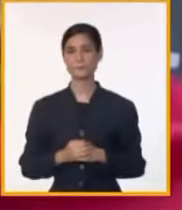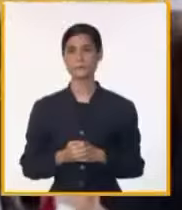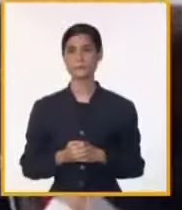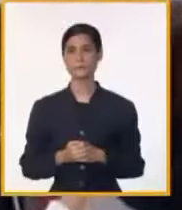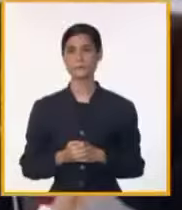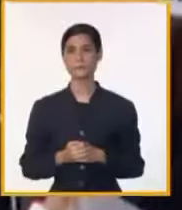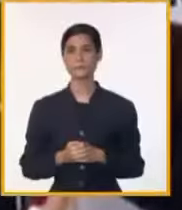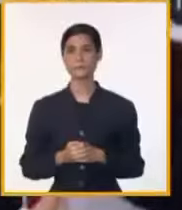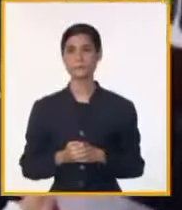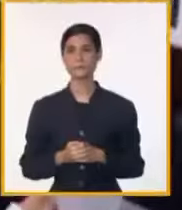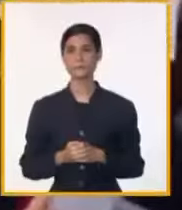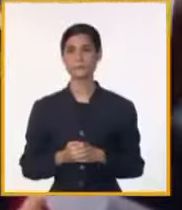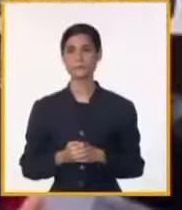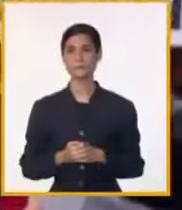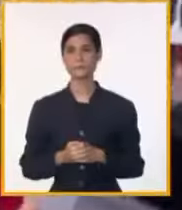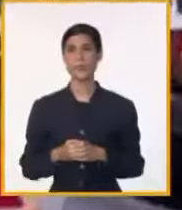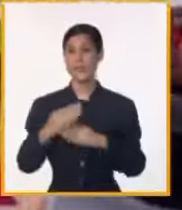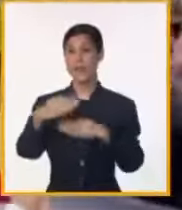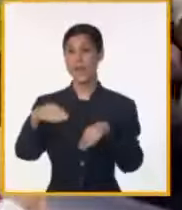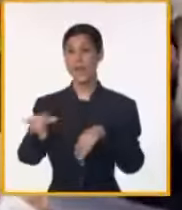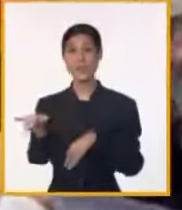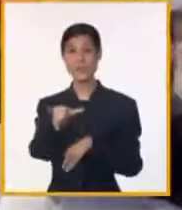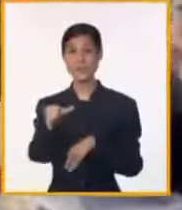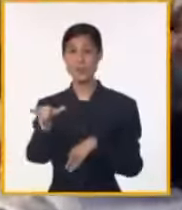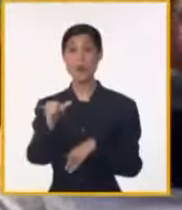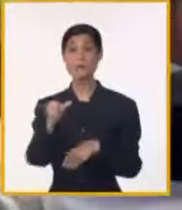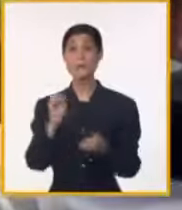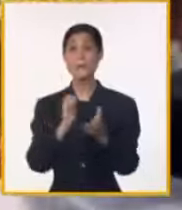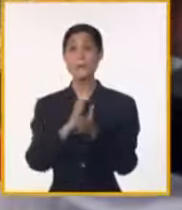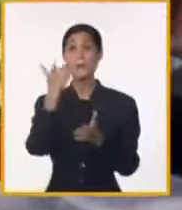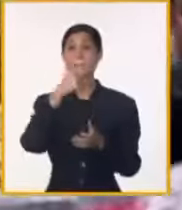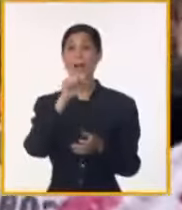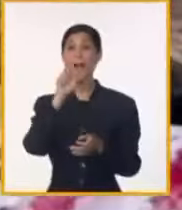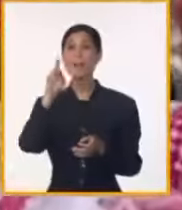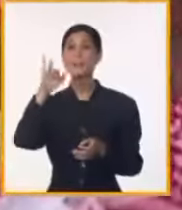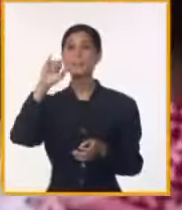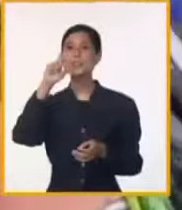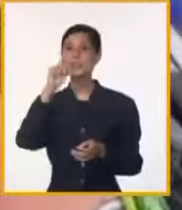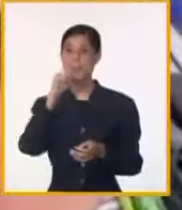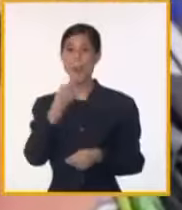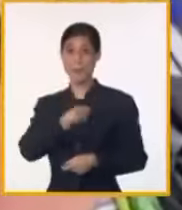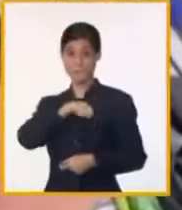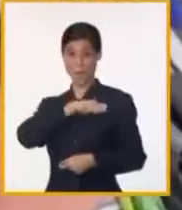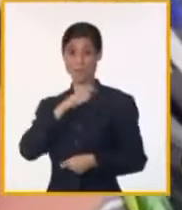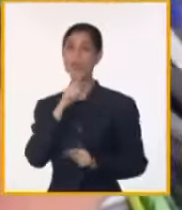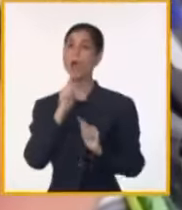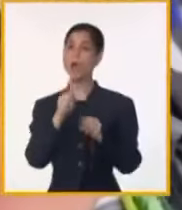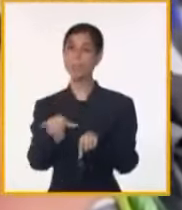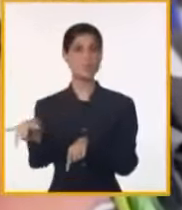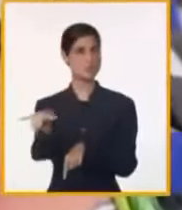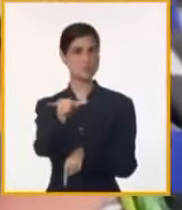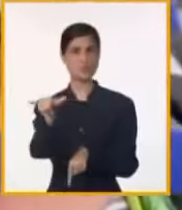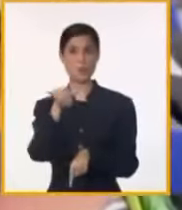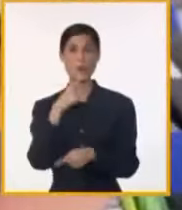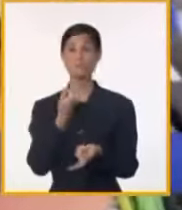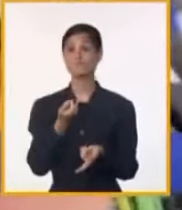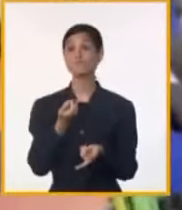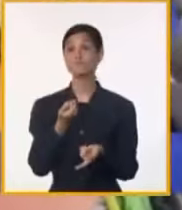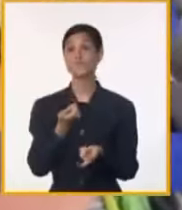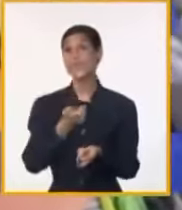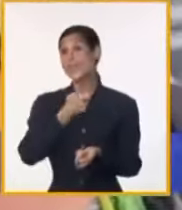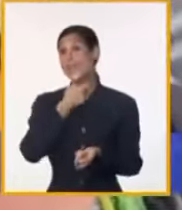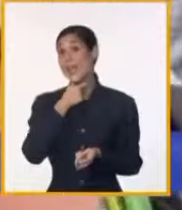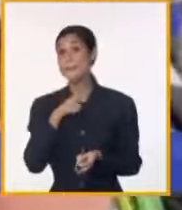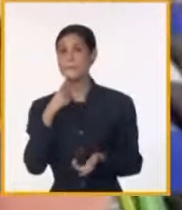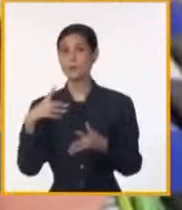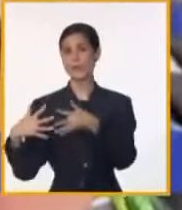casa las calles de Madrid también se llenaron de personas pidiendo el fin de la guerra mientras occidente Estados